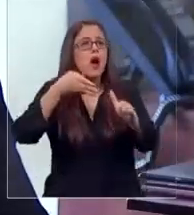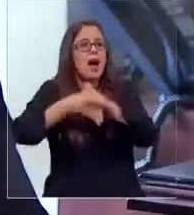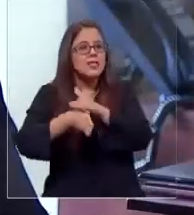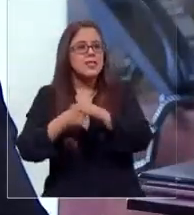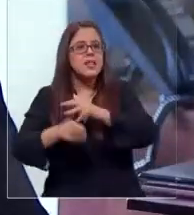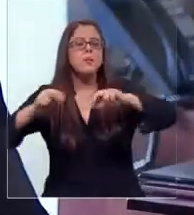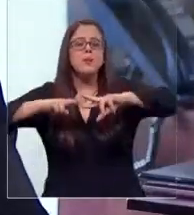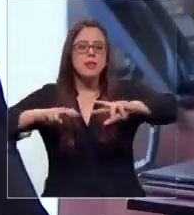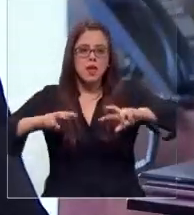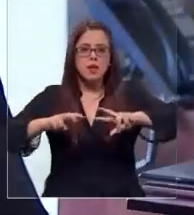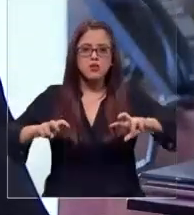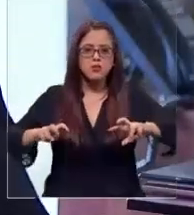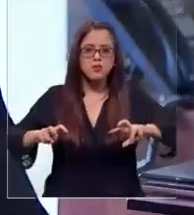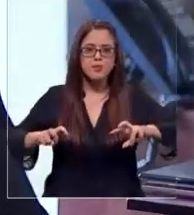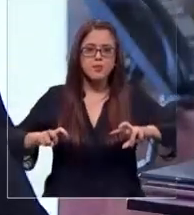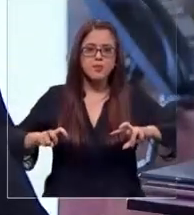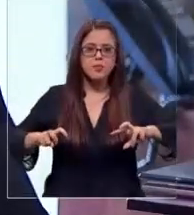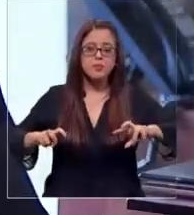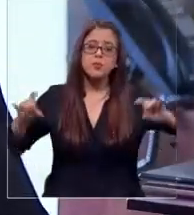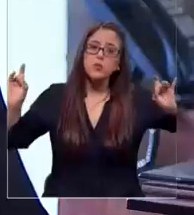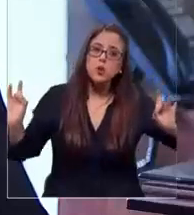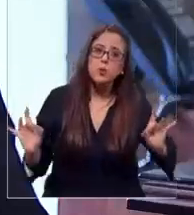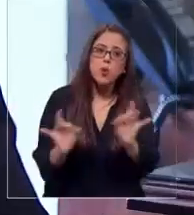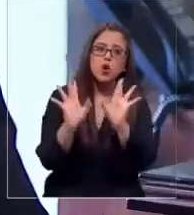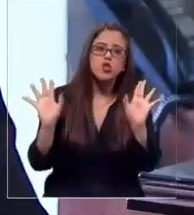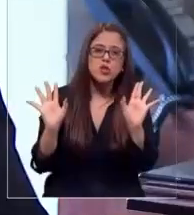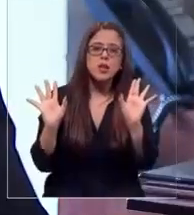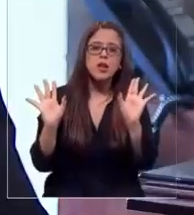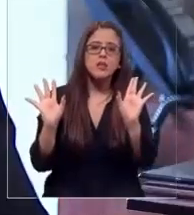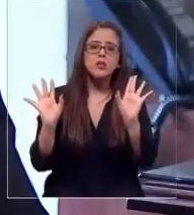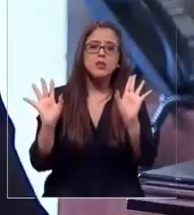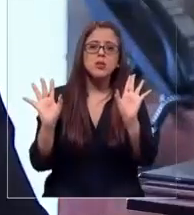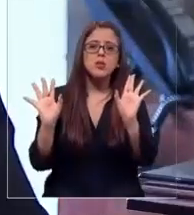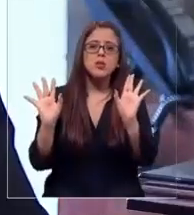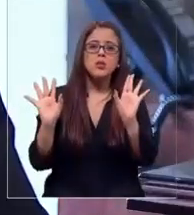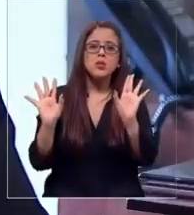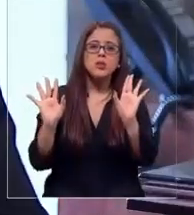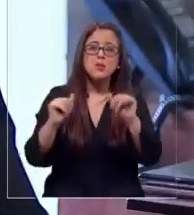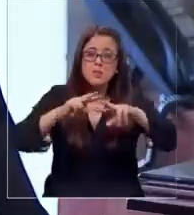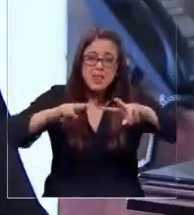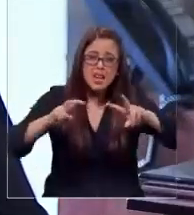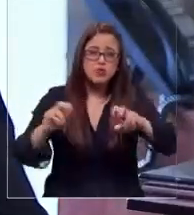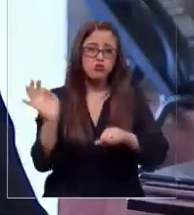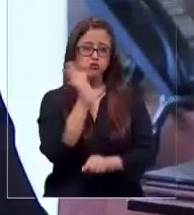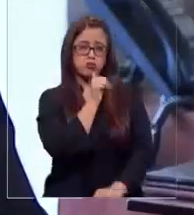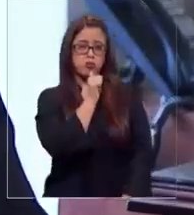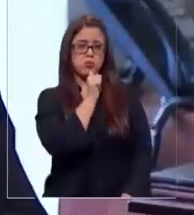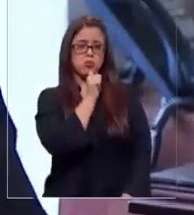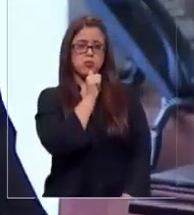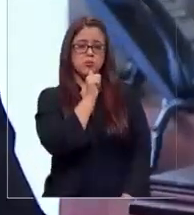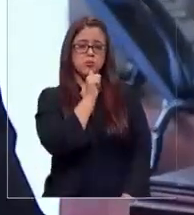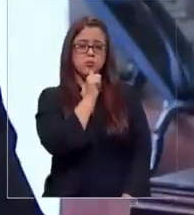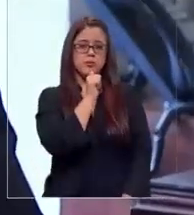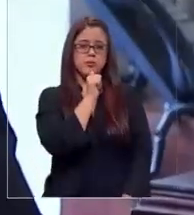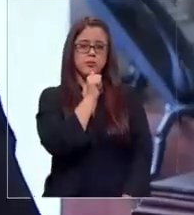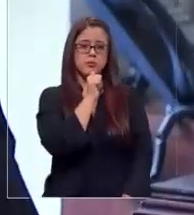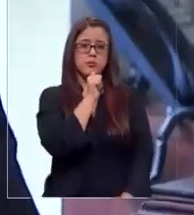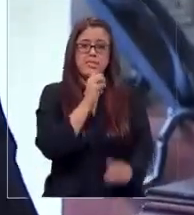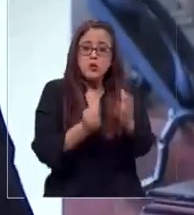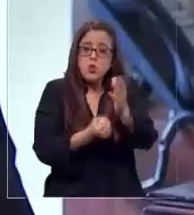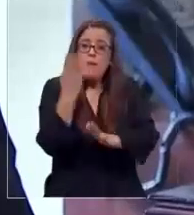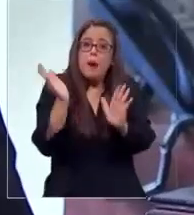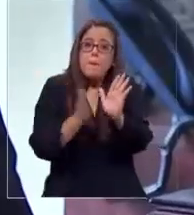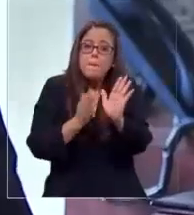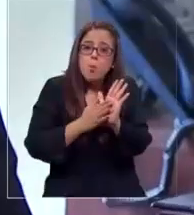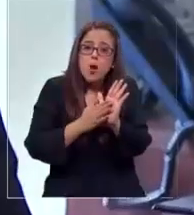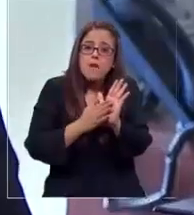la investigación. Y si es que hubo diligencias que no se realizaron, y si es que se tienen nuevos antecedentes